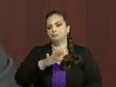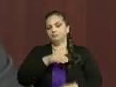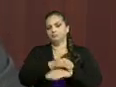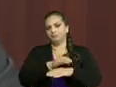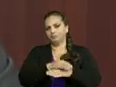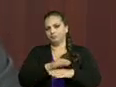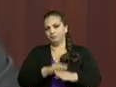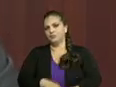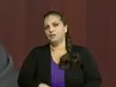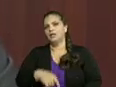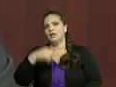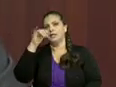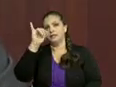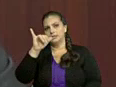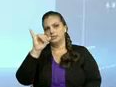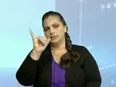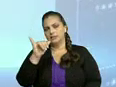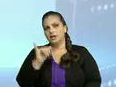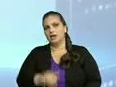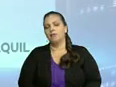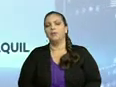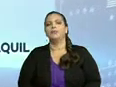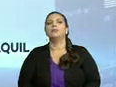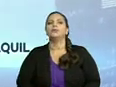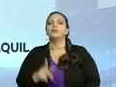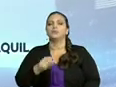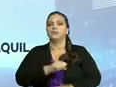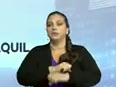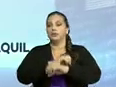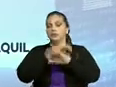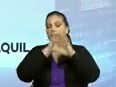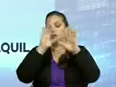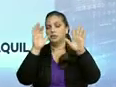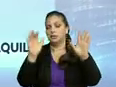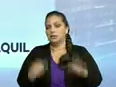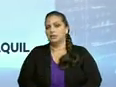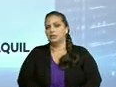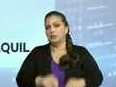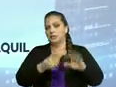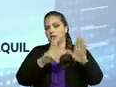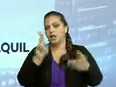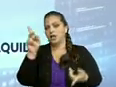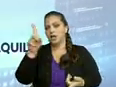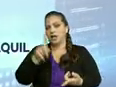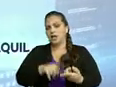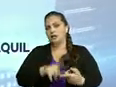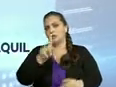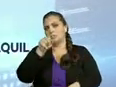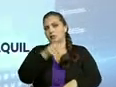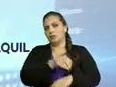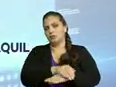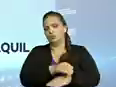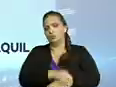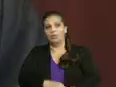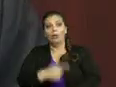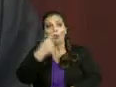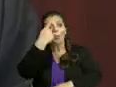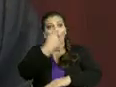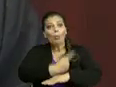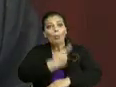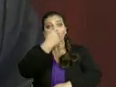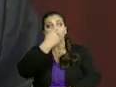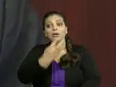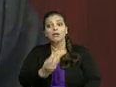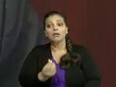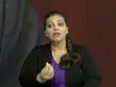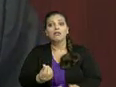Cobro de 8 de la mañana a 1 de la tarde. Solo en el primer día de atención se recaudó $762,000. En virtud